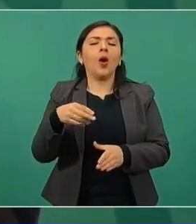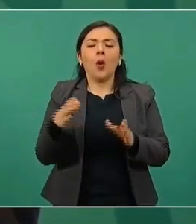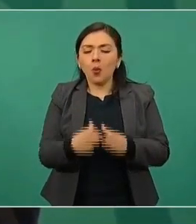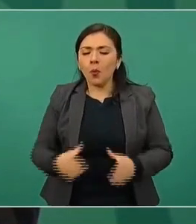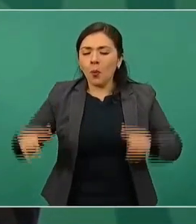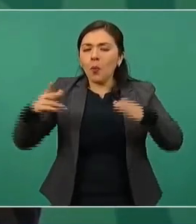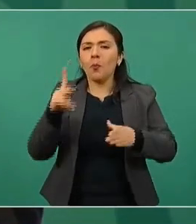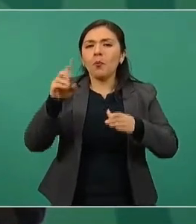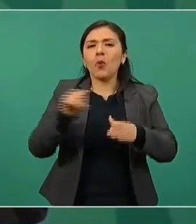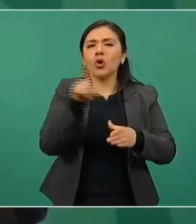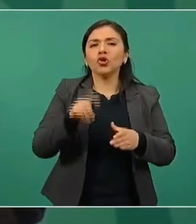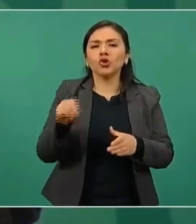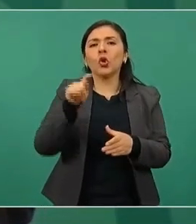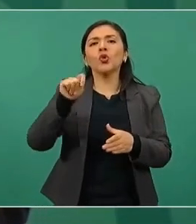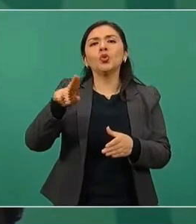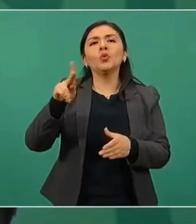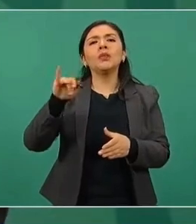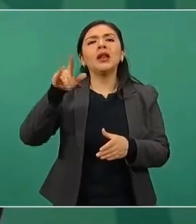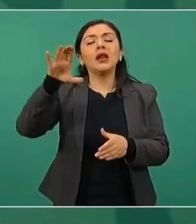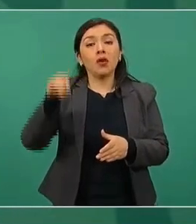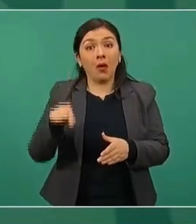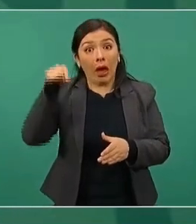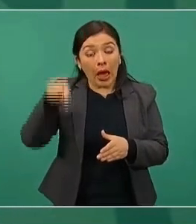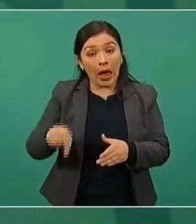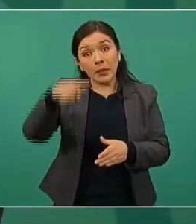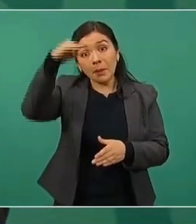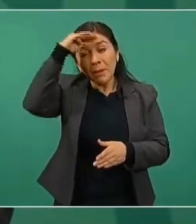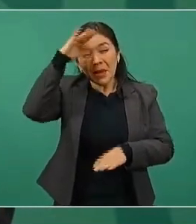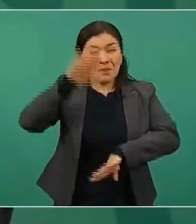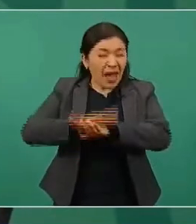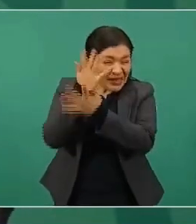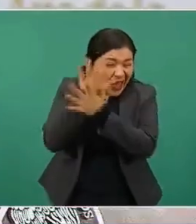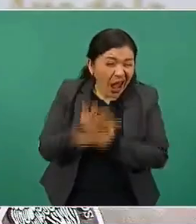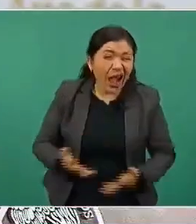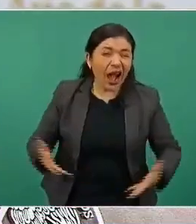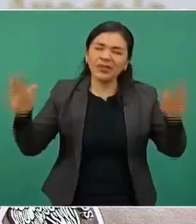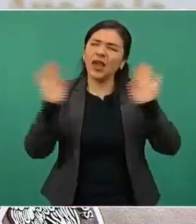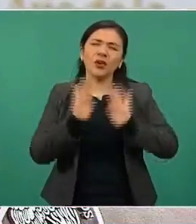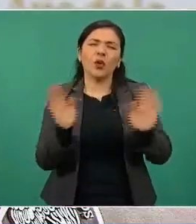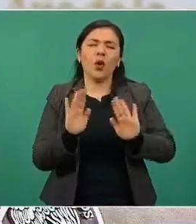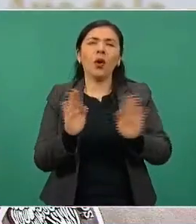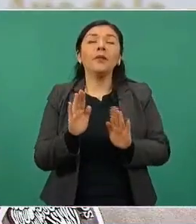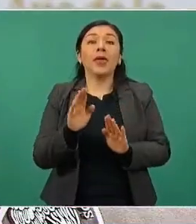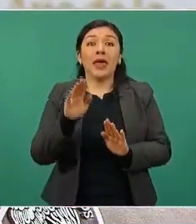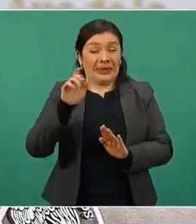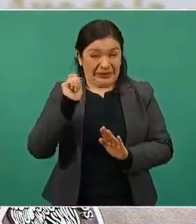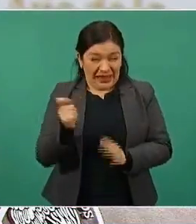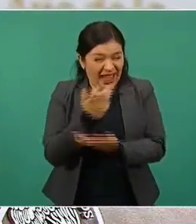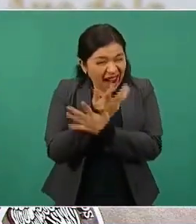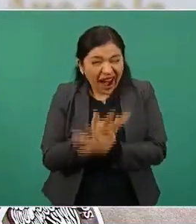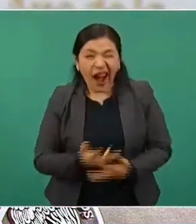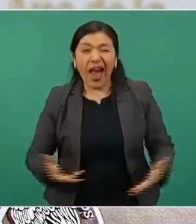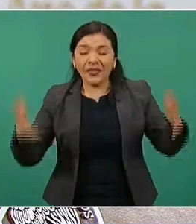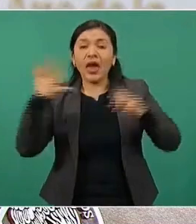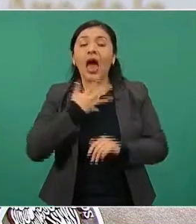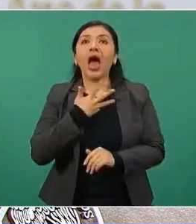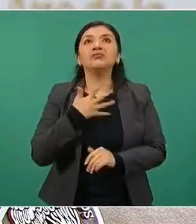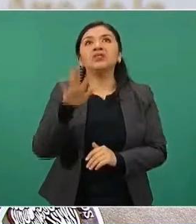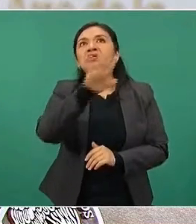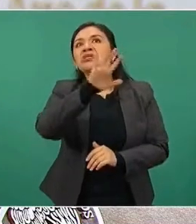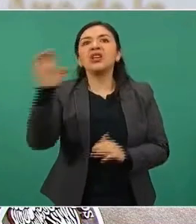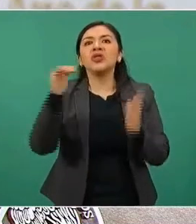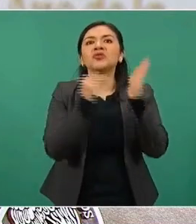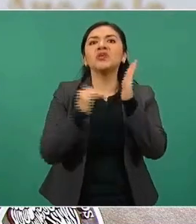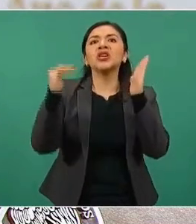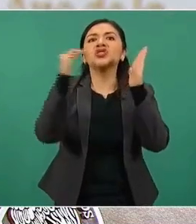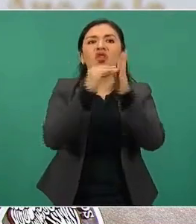un yacimiento que no es precisamente un yacimiento gigante. Yacimiento gigante es cuando tiene más de 500 millones de